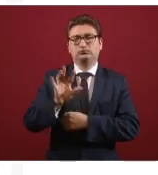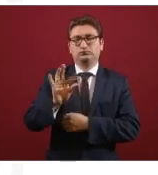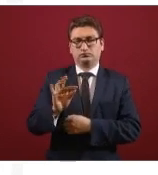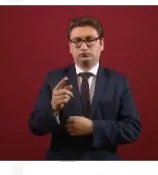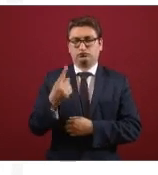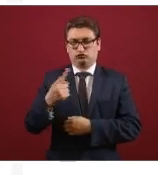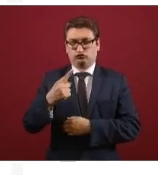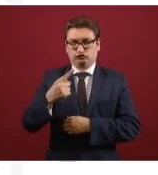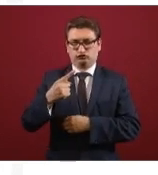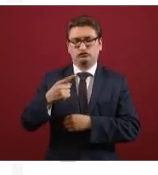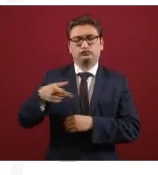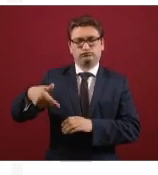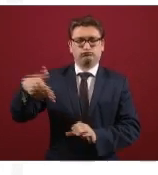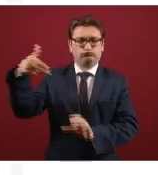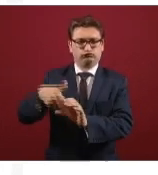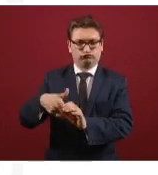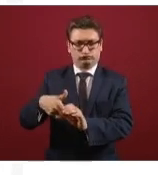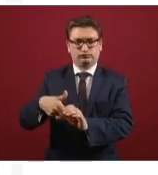bombas